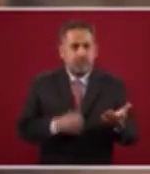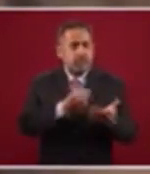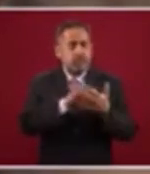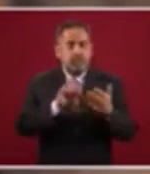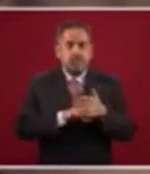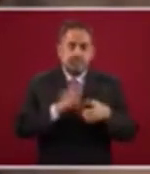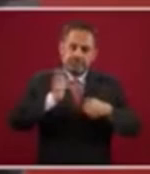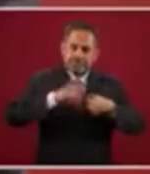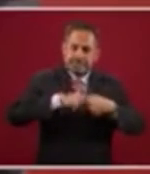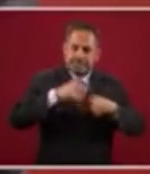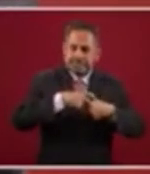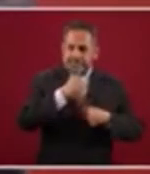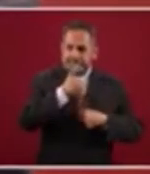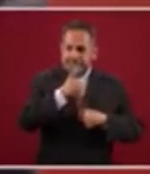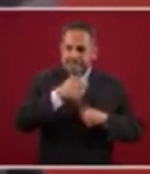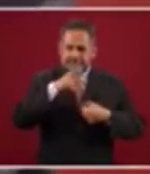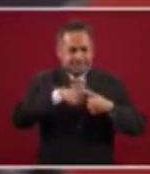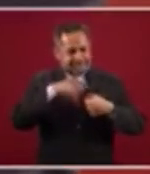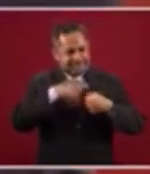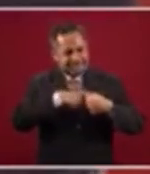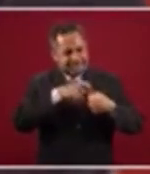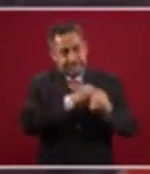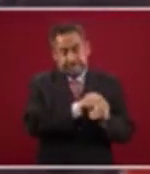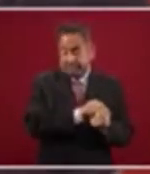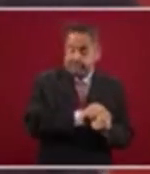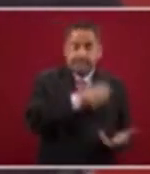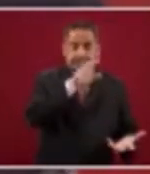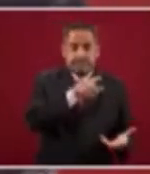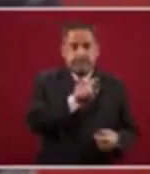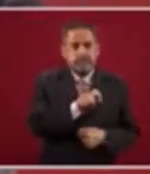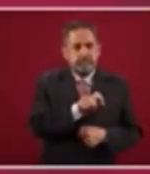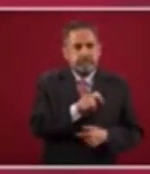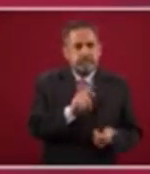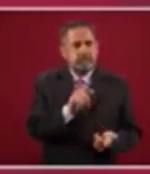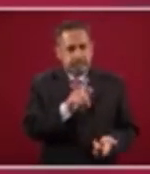visitas, ¿sí? O alcances,